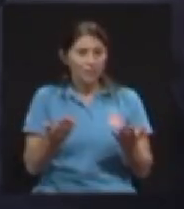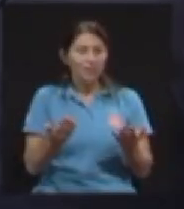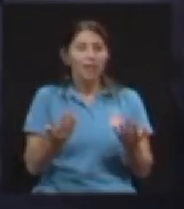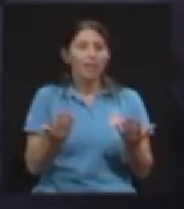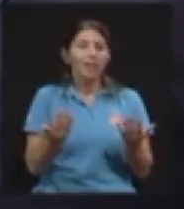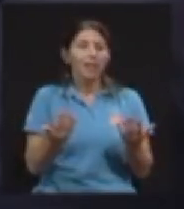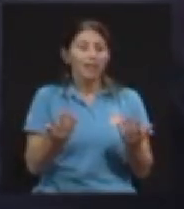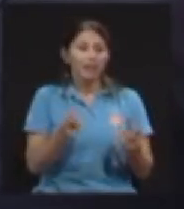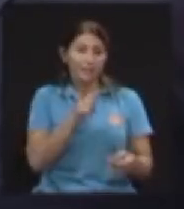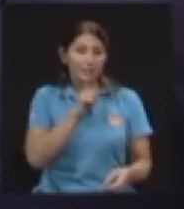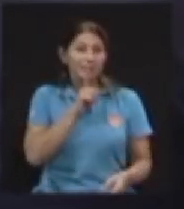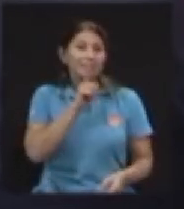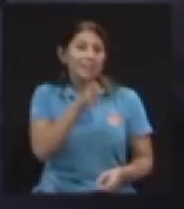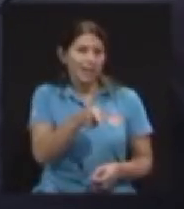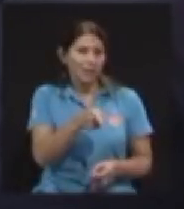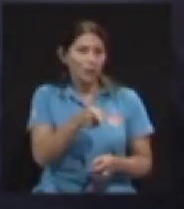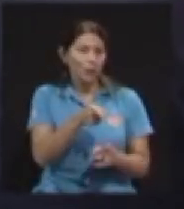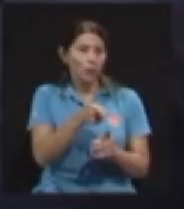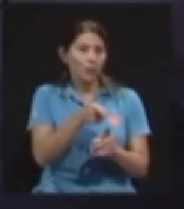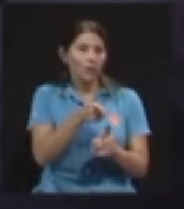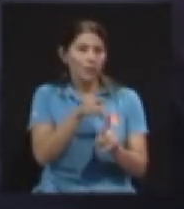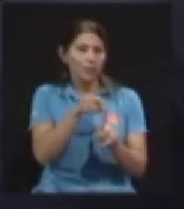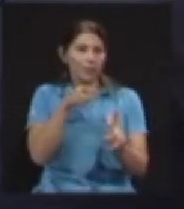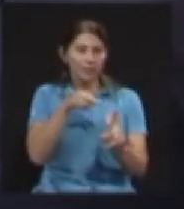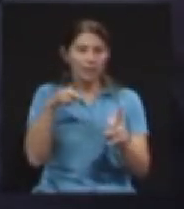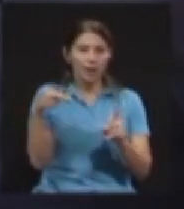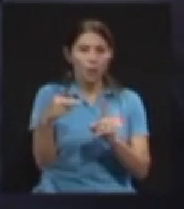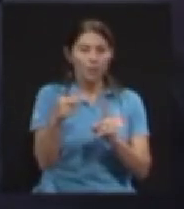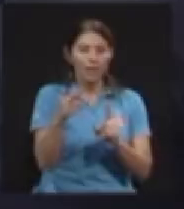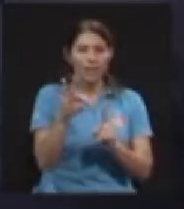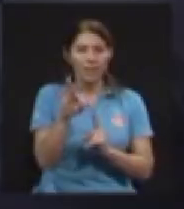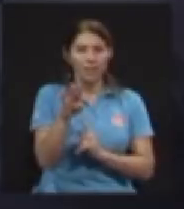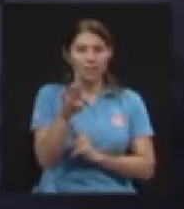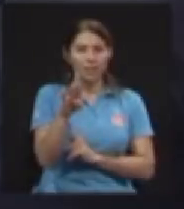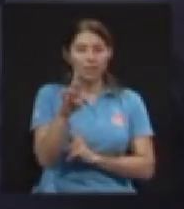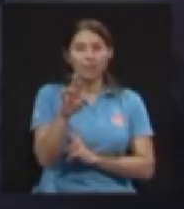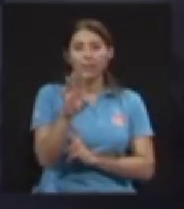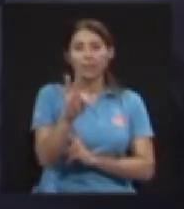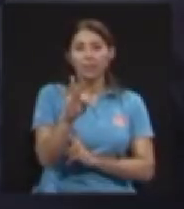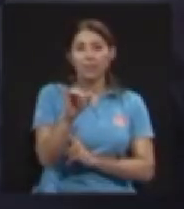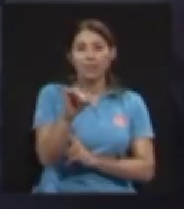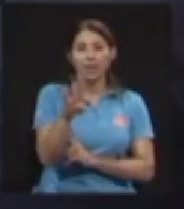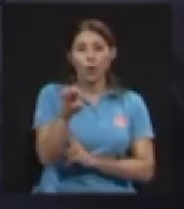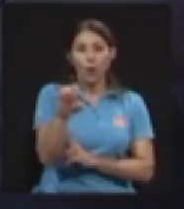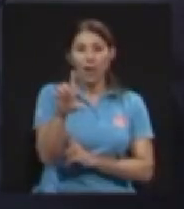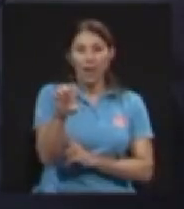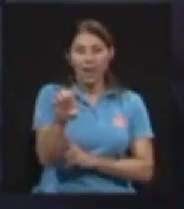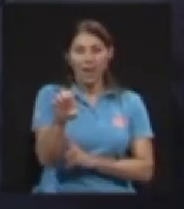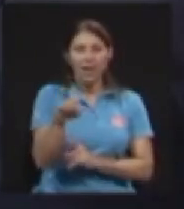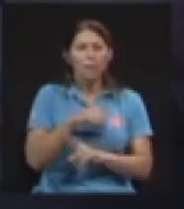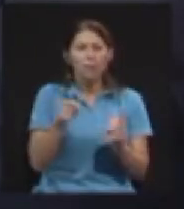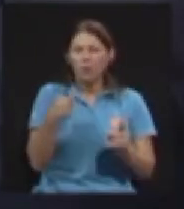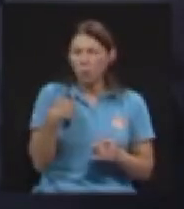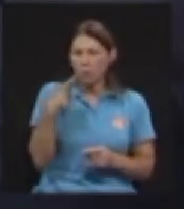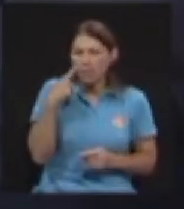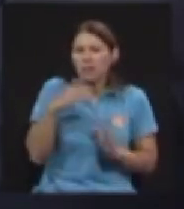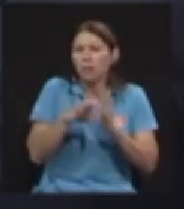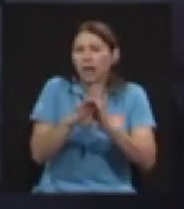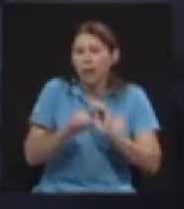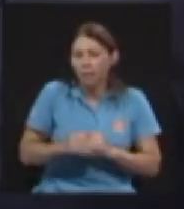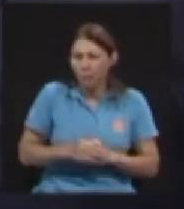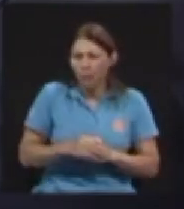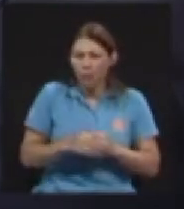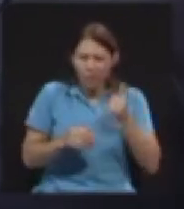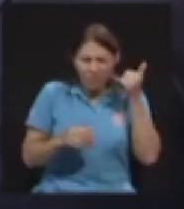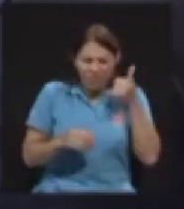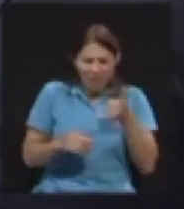es cierto desde esa óptica de Tirolé. Y uno diría, bueno, ¿qué tiene que ver unos alambritos de un